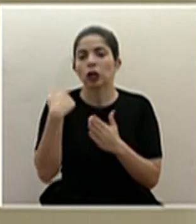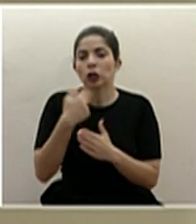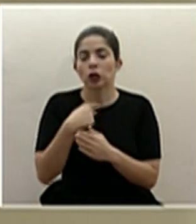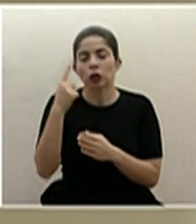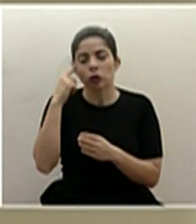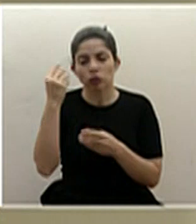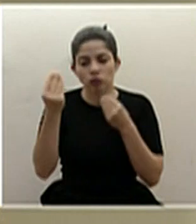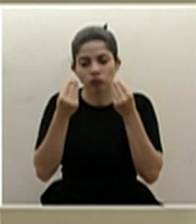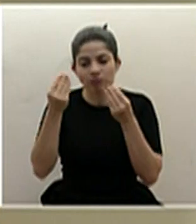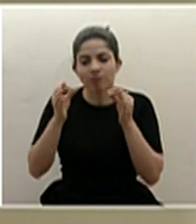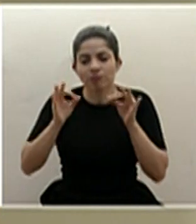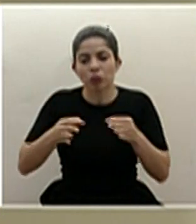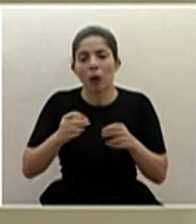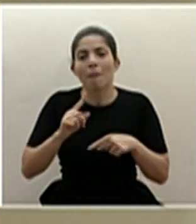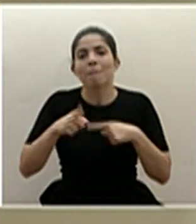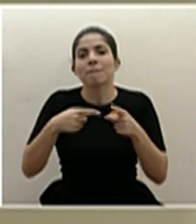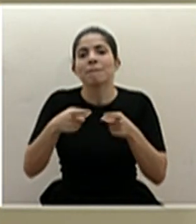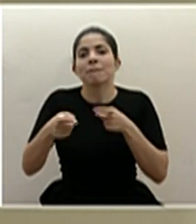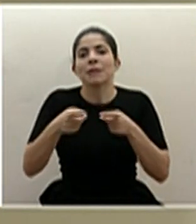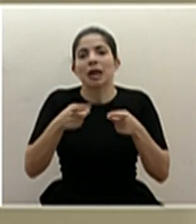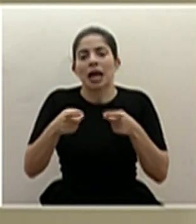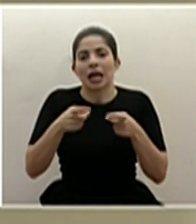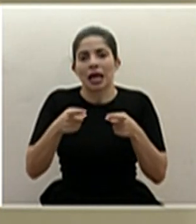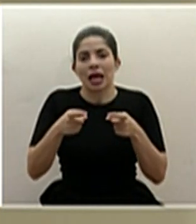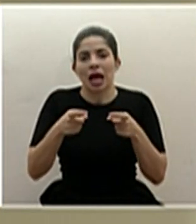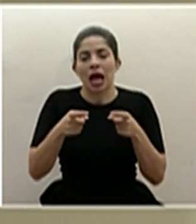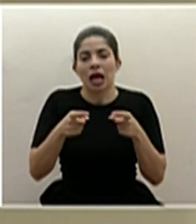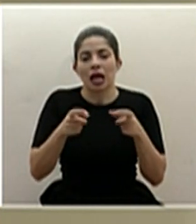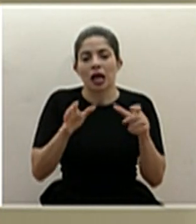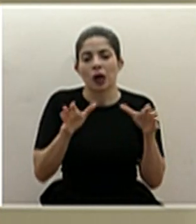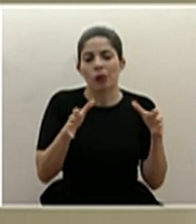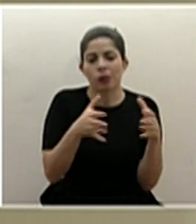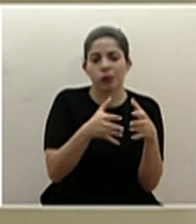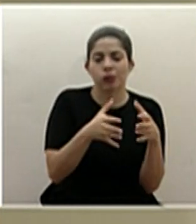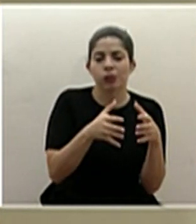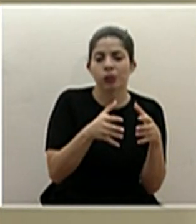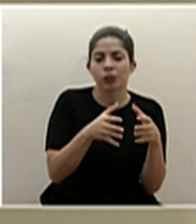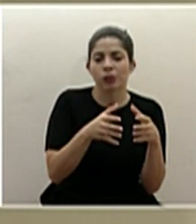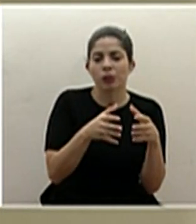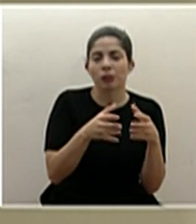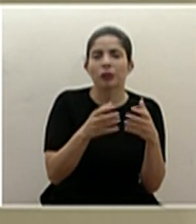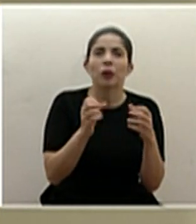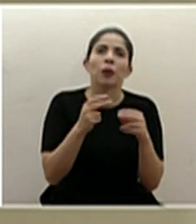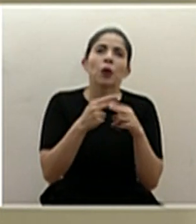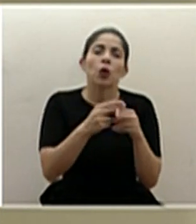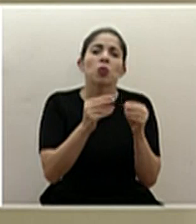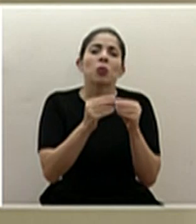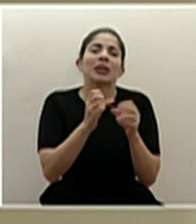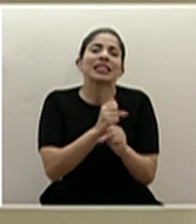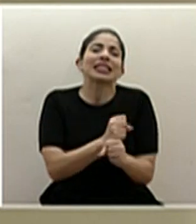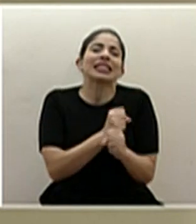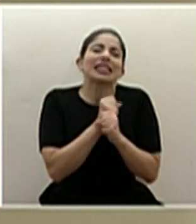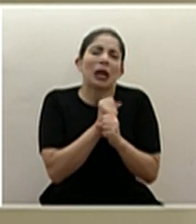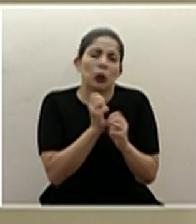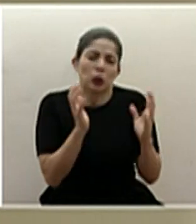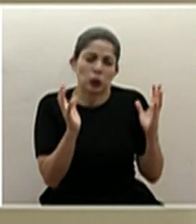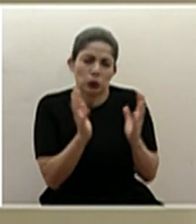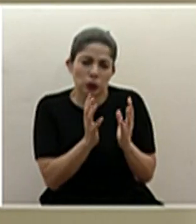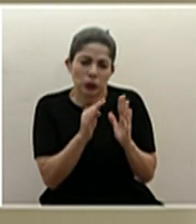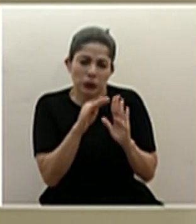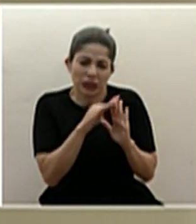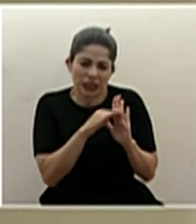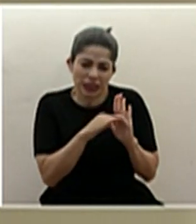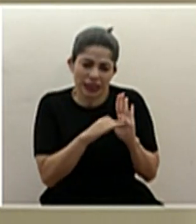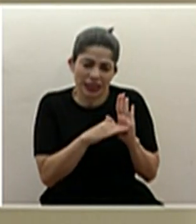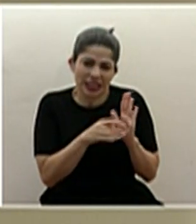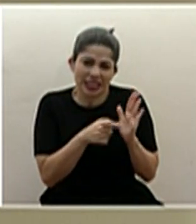considerado que vamos a manejarlos en canales bastante, si se puede decir así, muy seguros, ¿verdad? Que tengan medidas